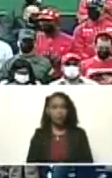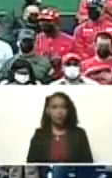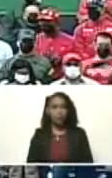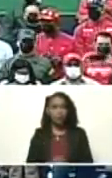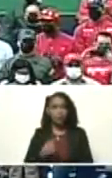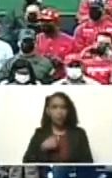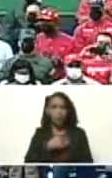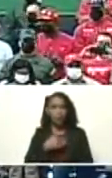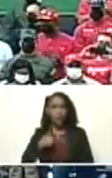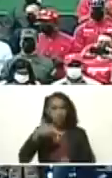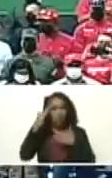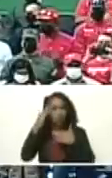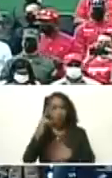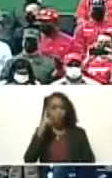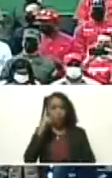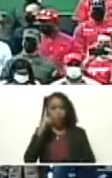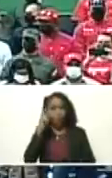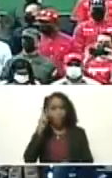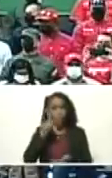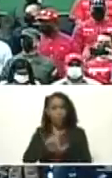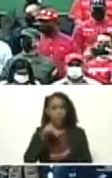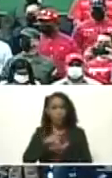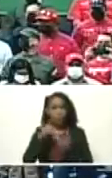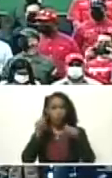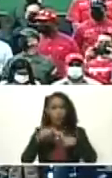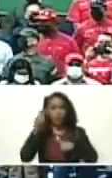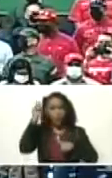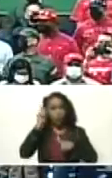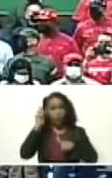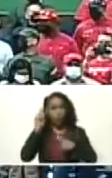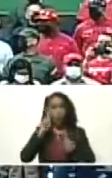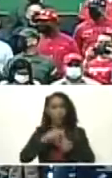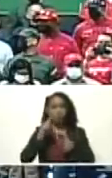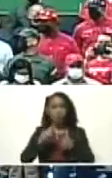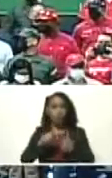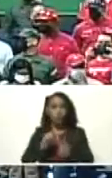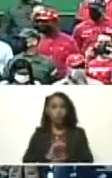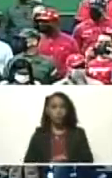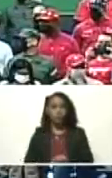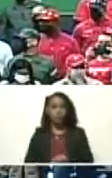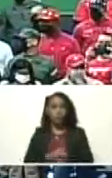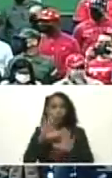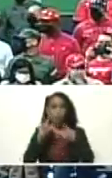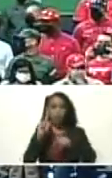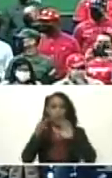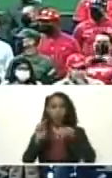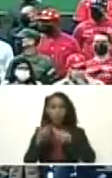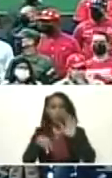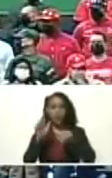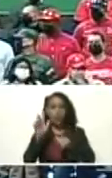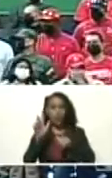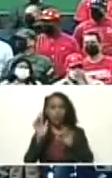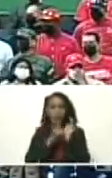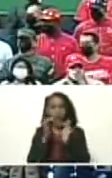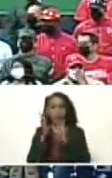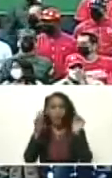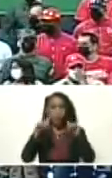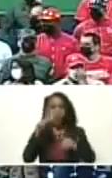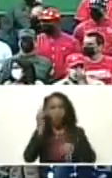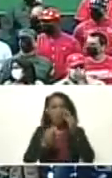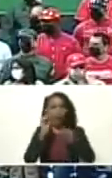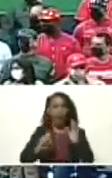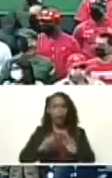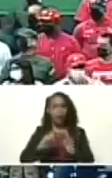Quiero saludar a un protagonista, diputado entonces, del 11, 12 y 13 de abril, hoy fiscal